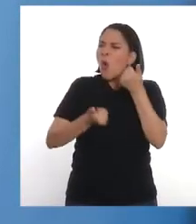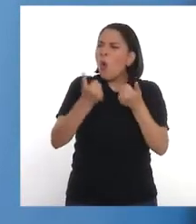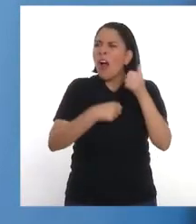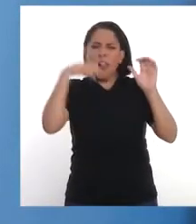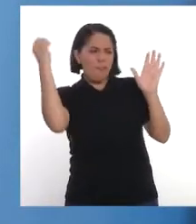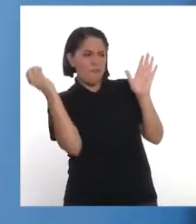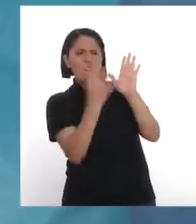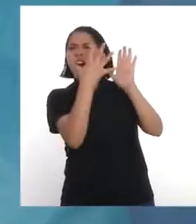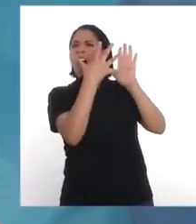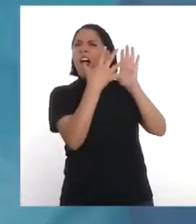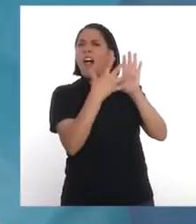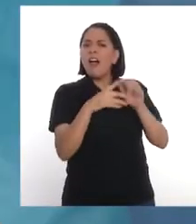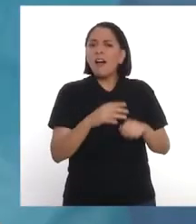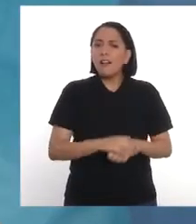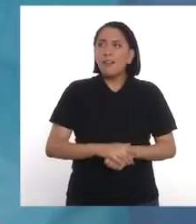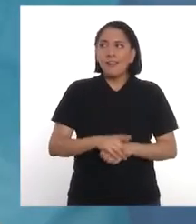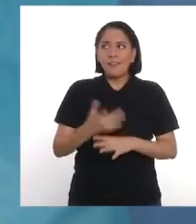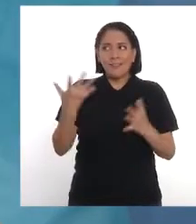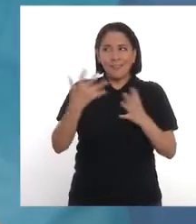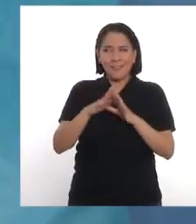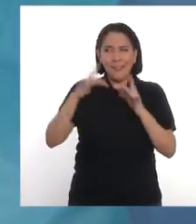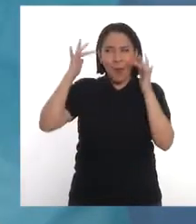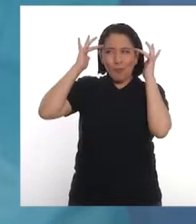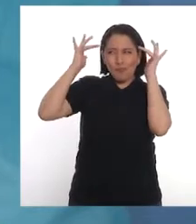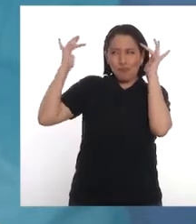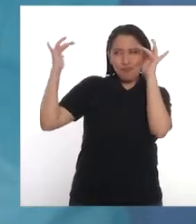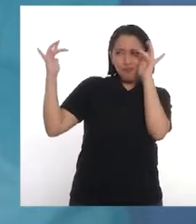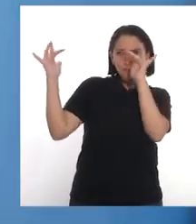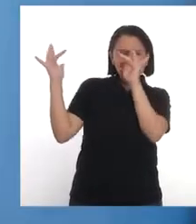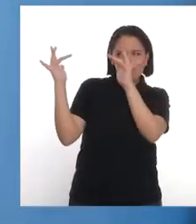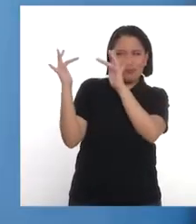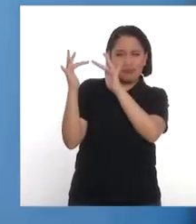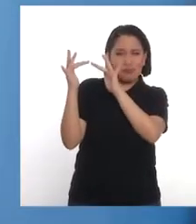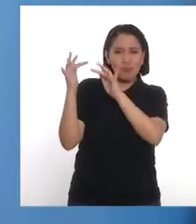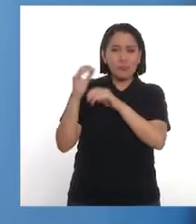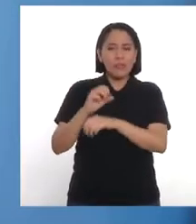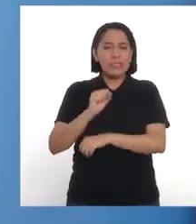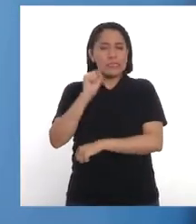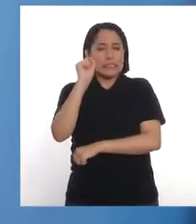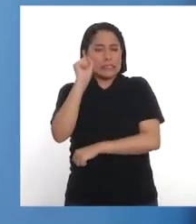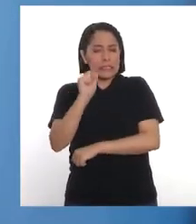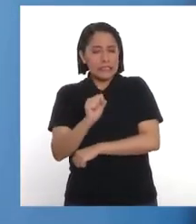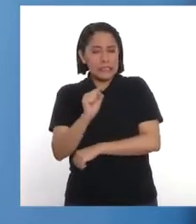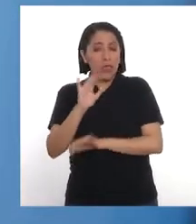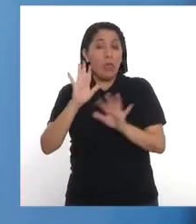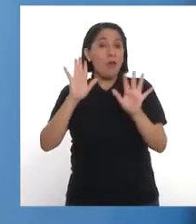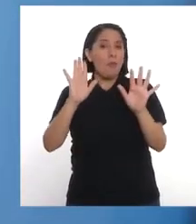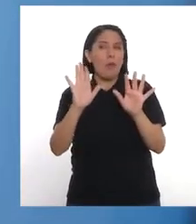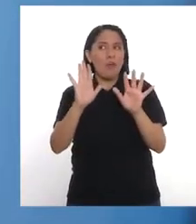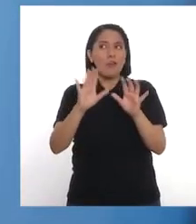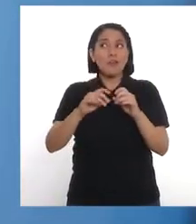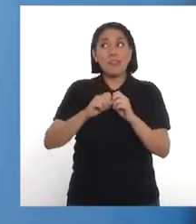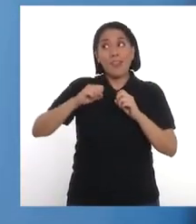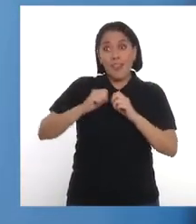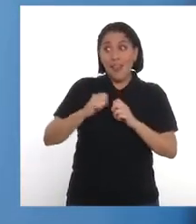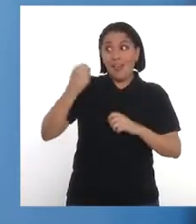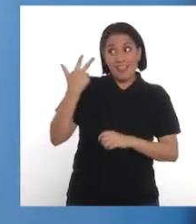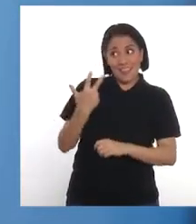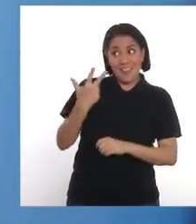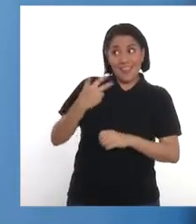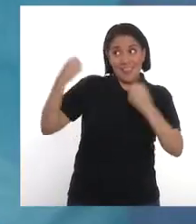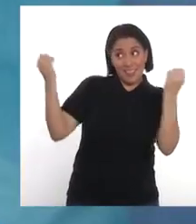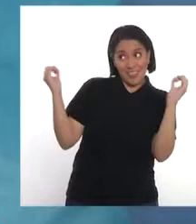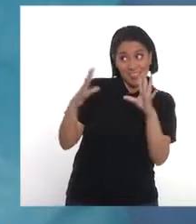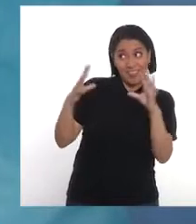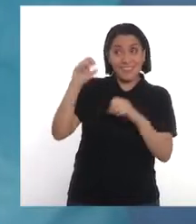toque? ¿Estás pensando lo mismo que yo? Creo que sí, pero lo podemos averiguar si lo decimos a la cuenta de